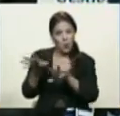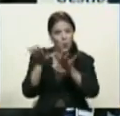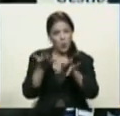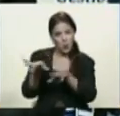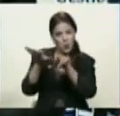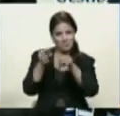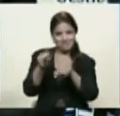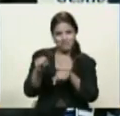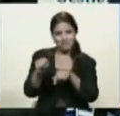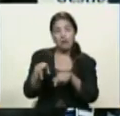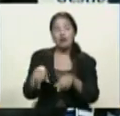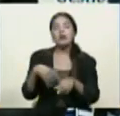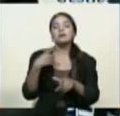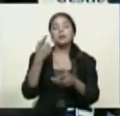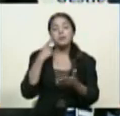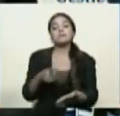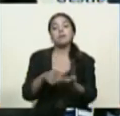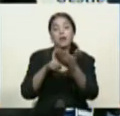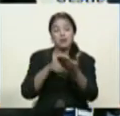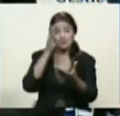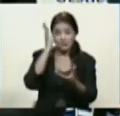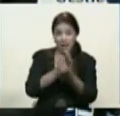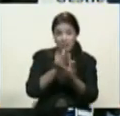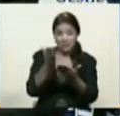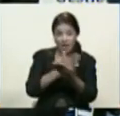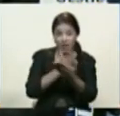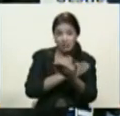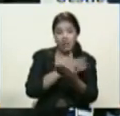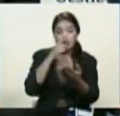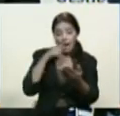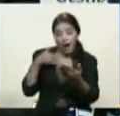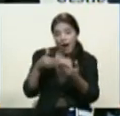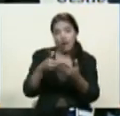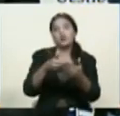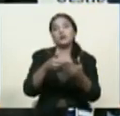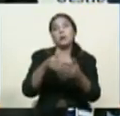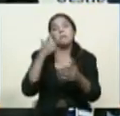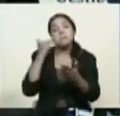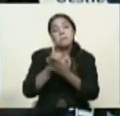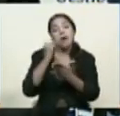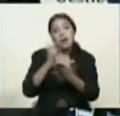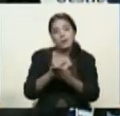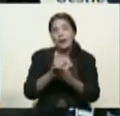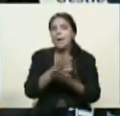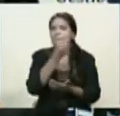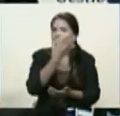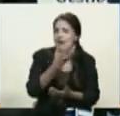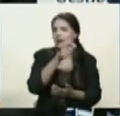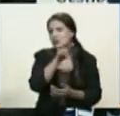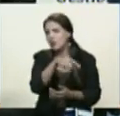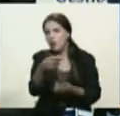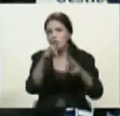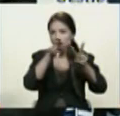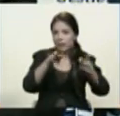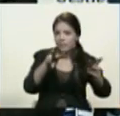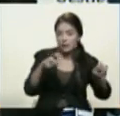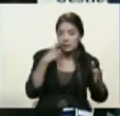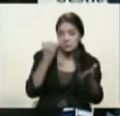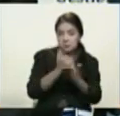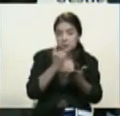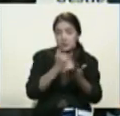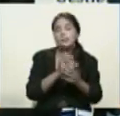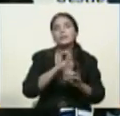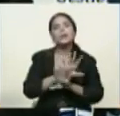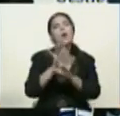se revisarán los expedientes de este año para corroborar si se ha estado actuando con la diligencia las investigaciones a los fines